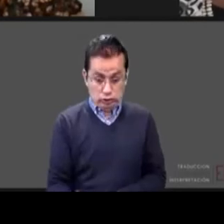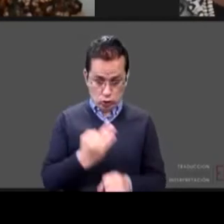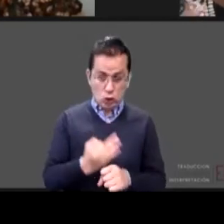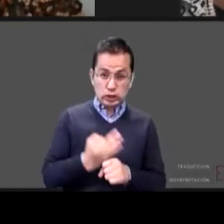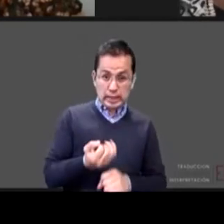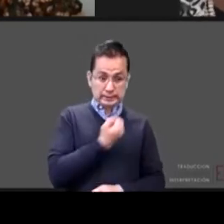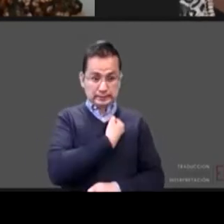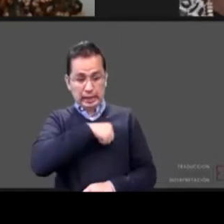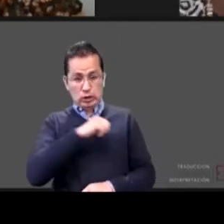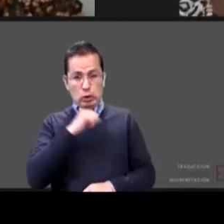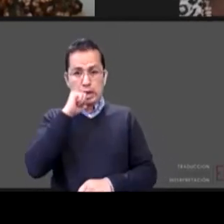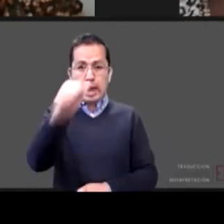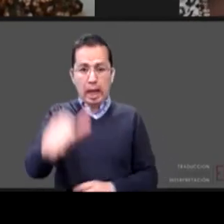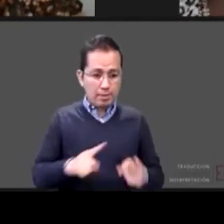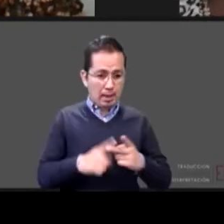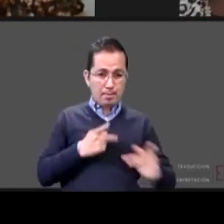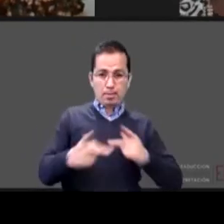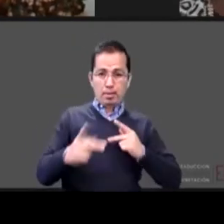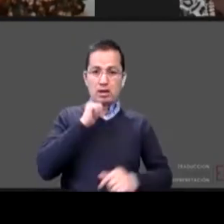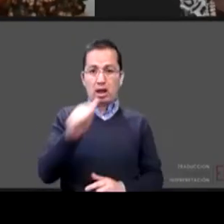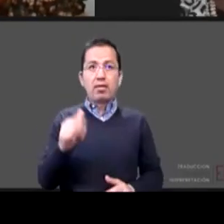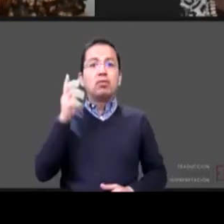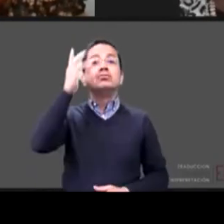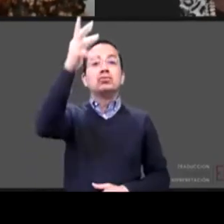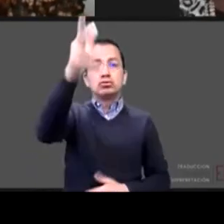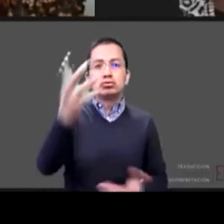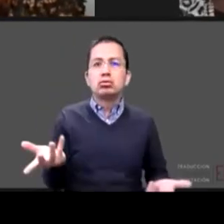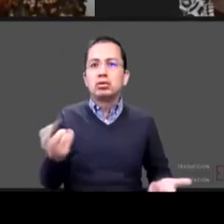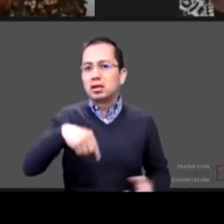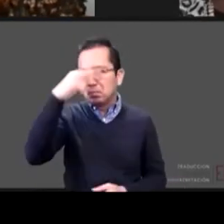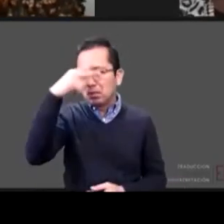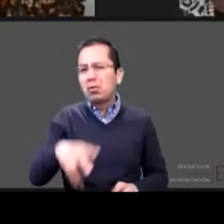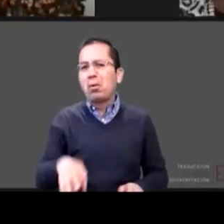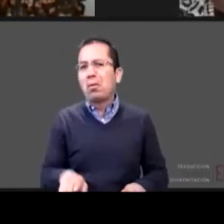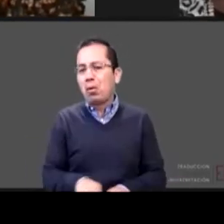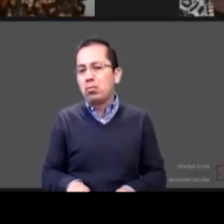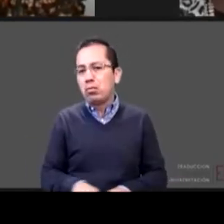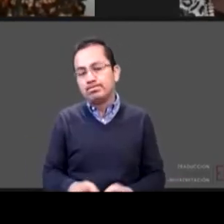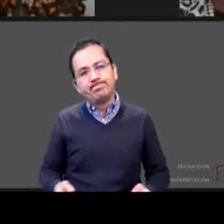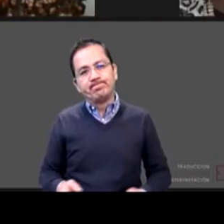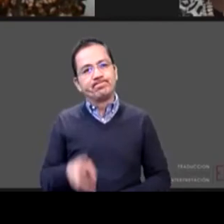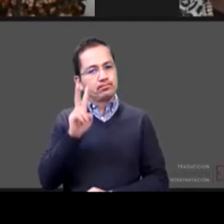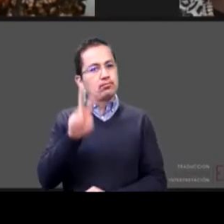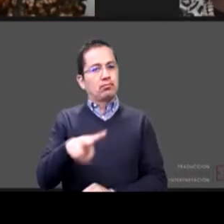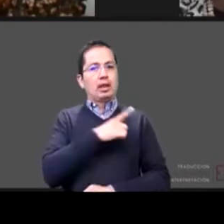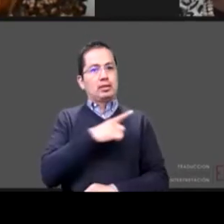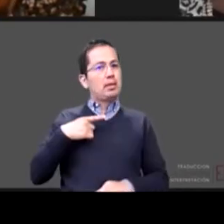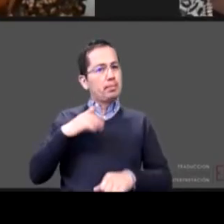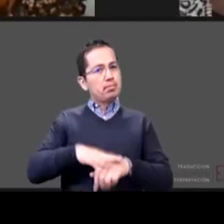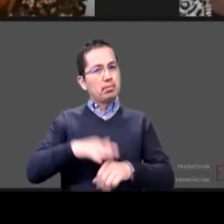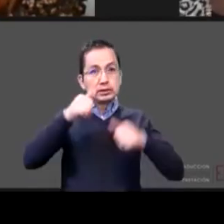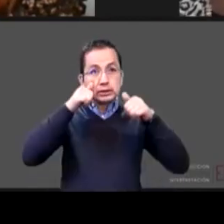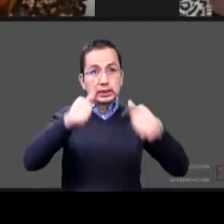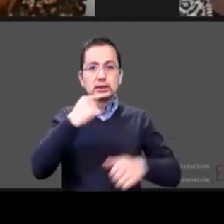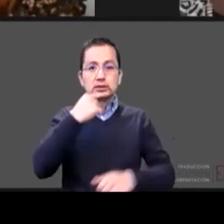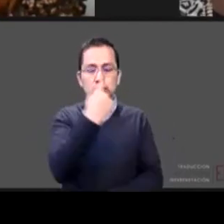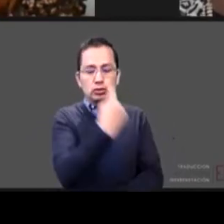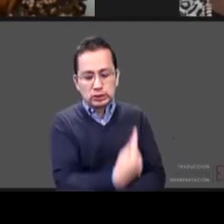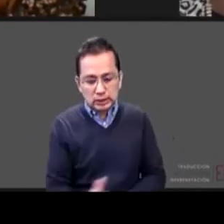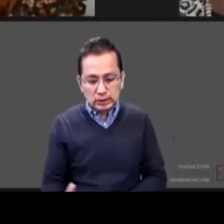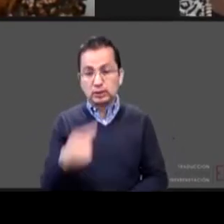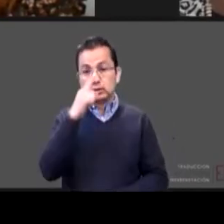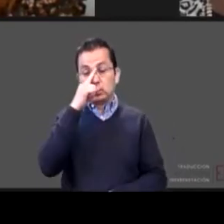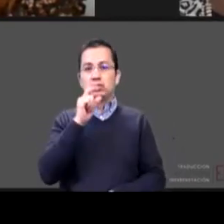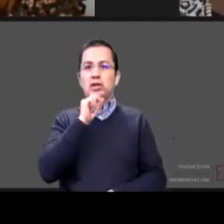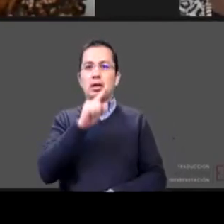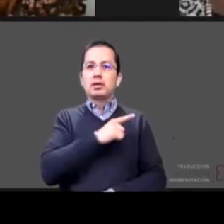¿dónde vamos a estar como México, no? Entonces, de verdad, hay que tener mucha atención y el cuidado